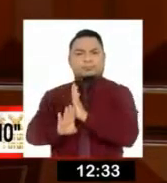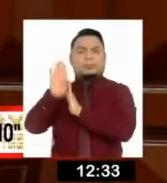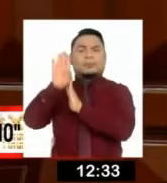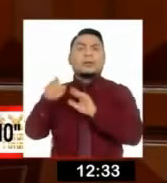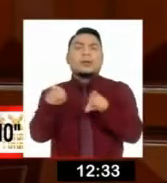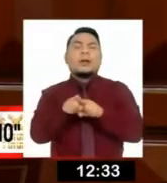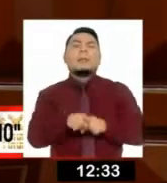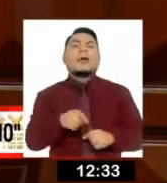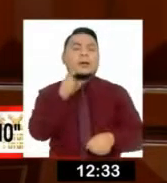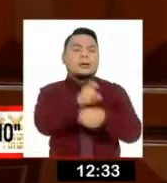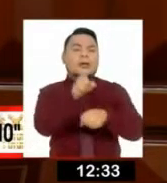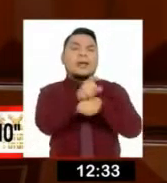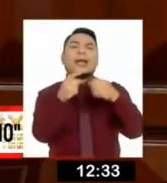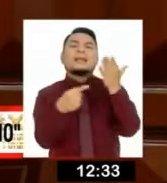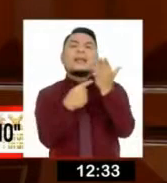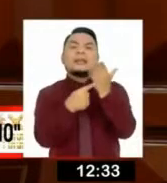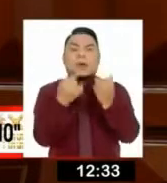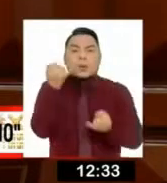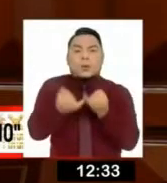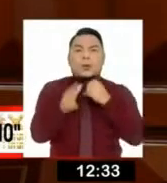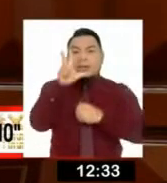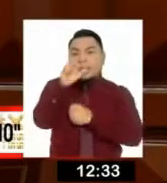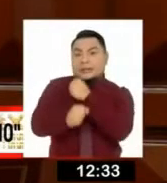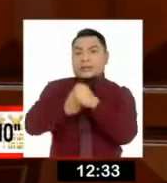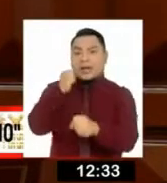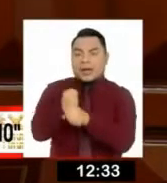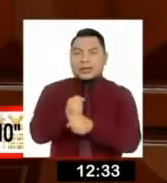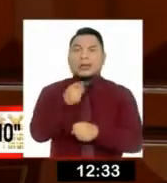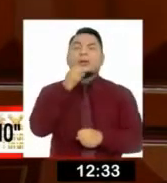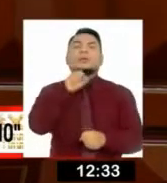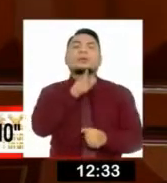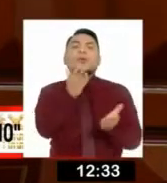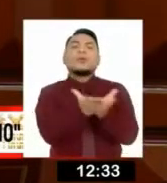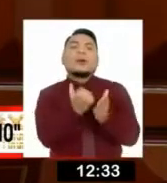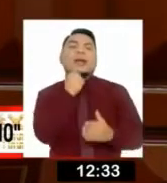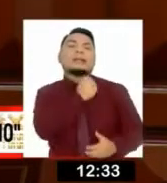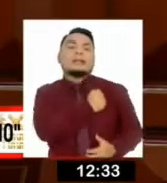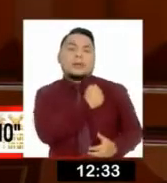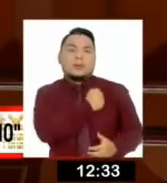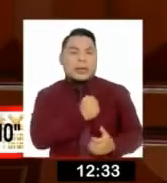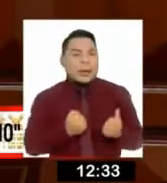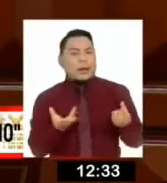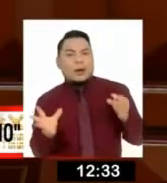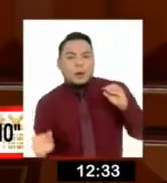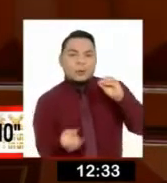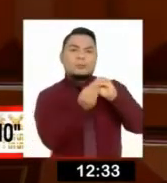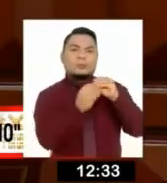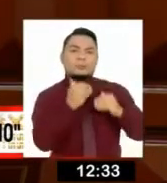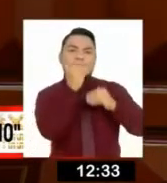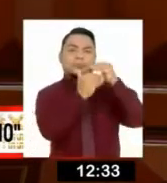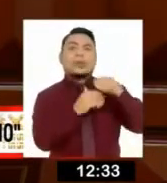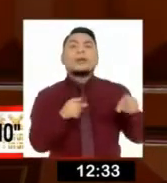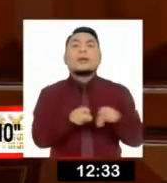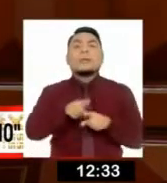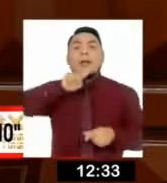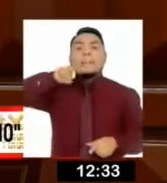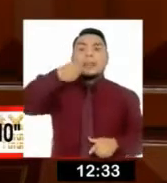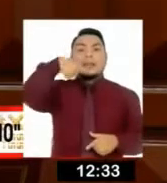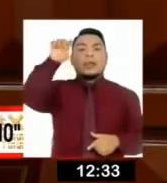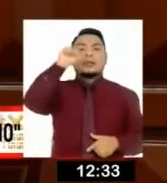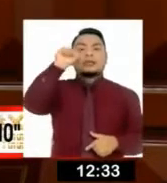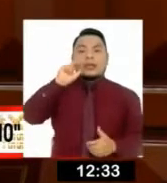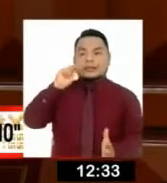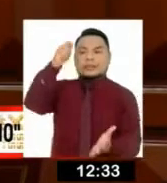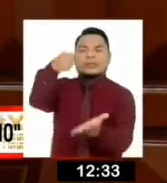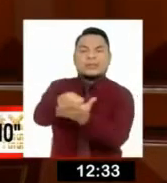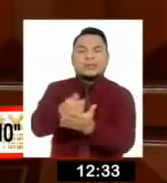formación técnica en los estudiantes en los últimos 3 años de la educación secundaria. Destinaremos 1.000 millones de